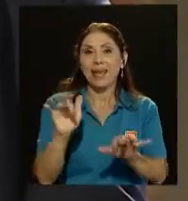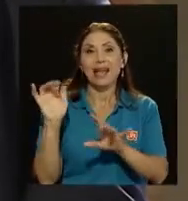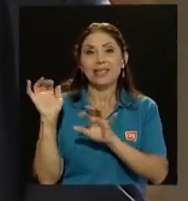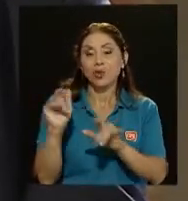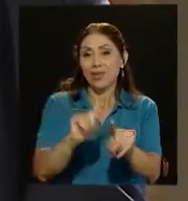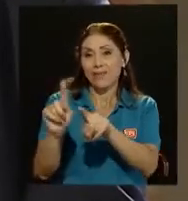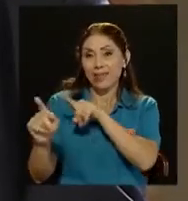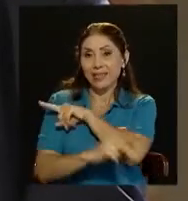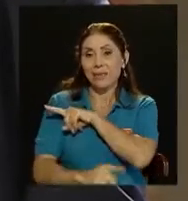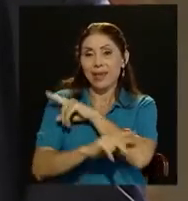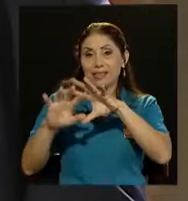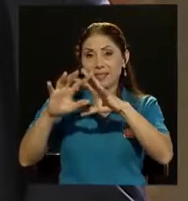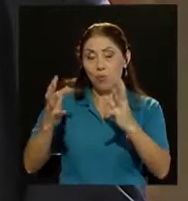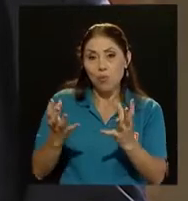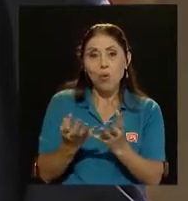Y creo que